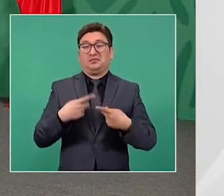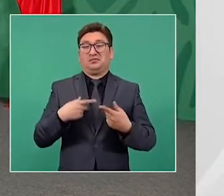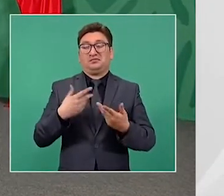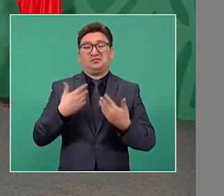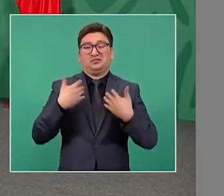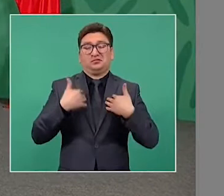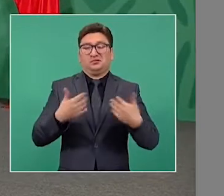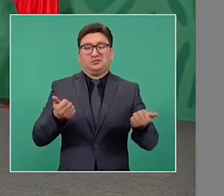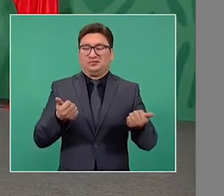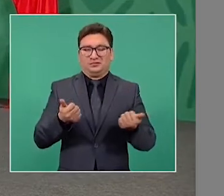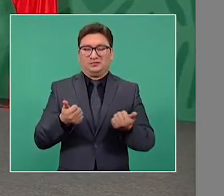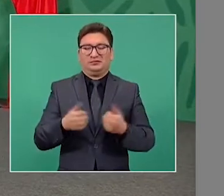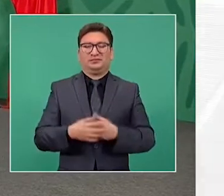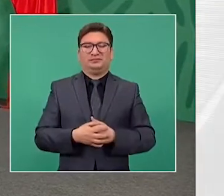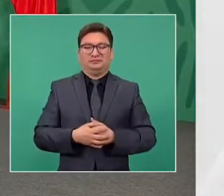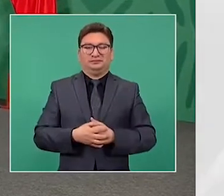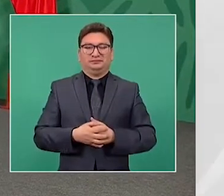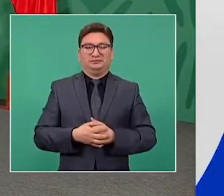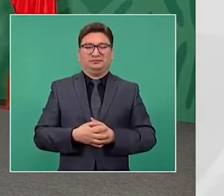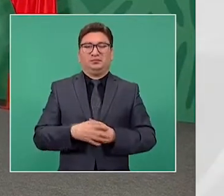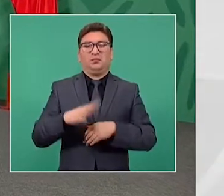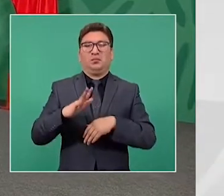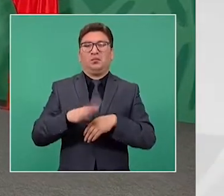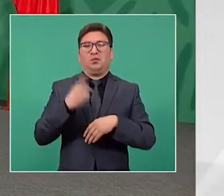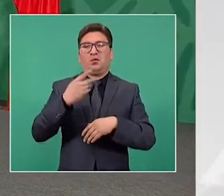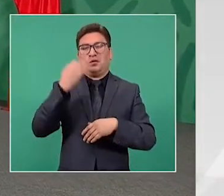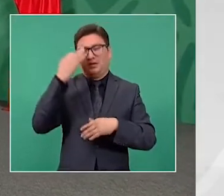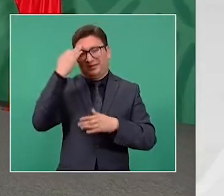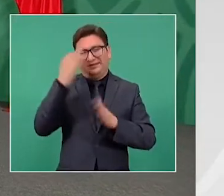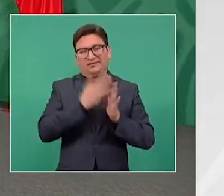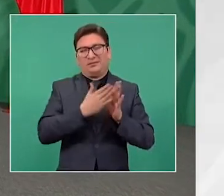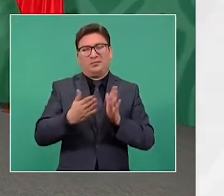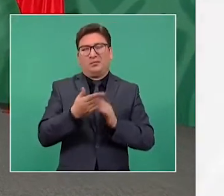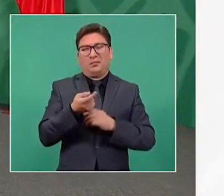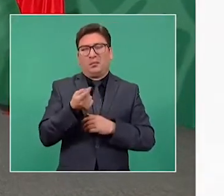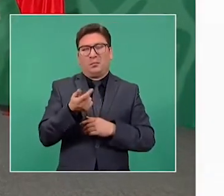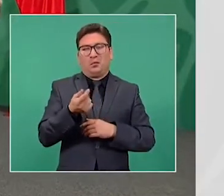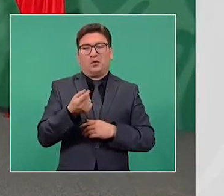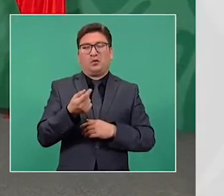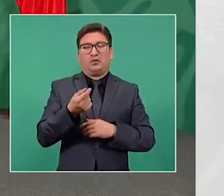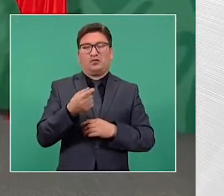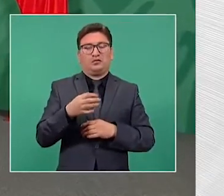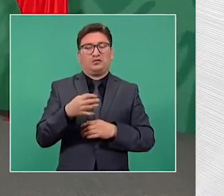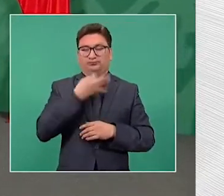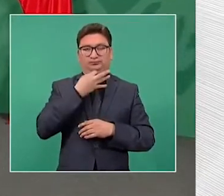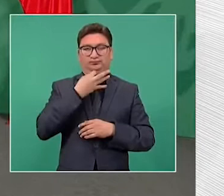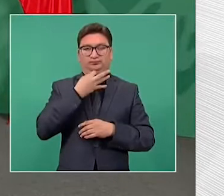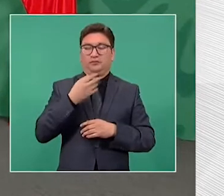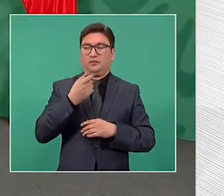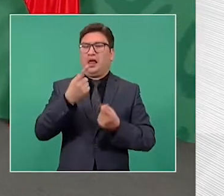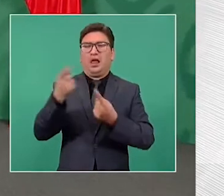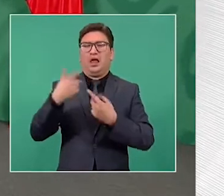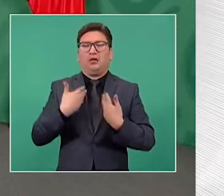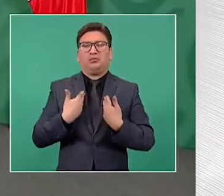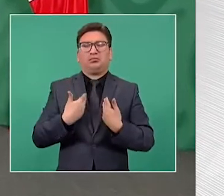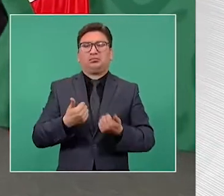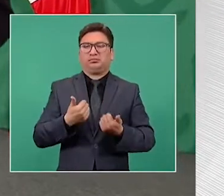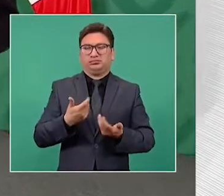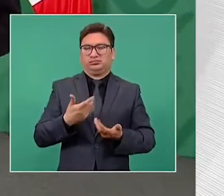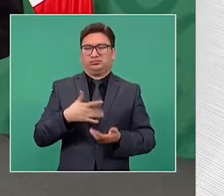es posible que en tan poco tiempo, o cómo es que no se daban cuenta